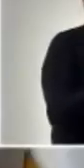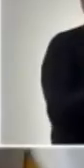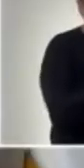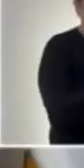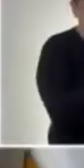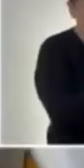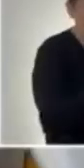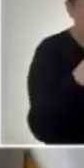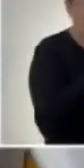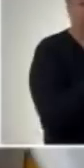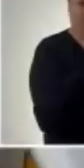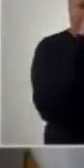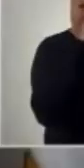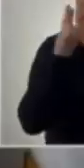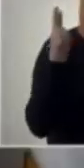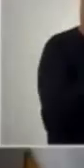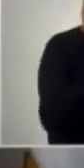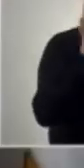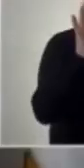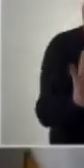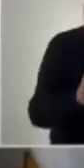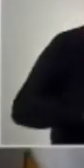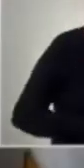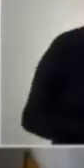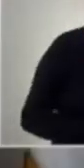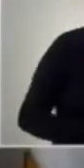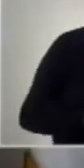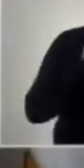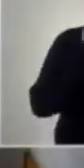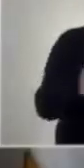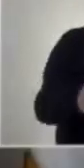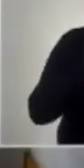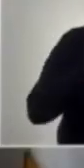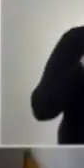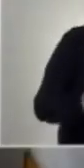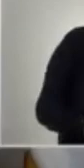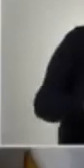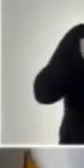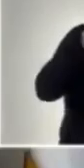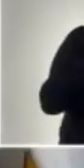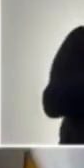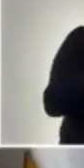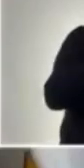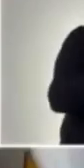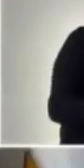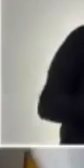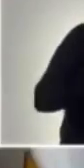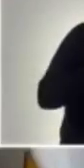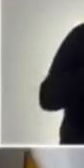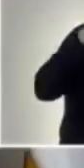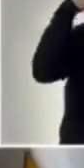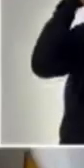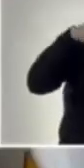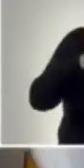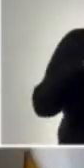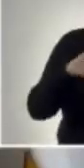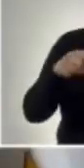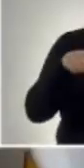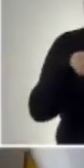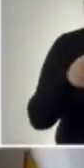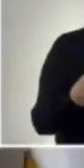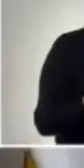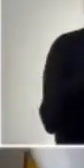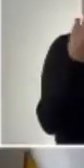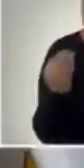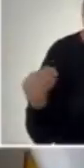reconocida en documentos oficiales. Por eso, el que por primera vez el pasaporte mexicano incluya nuevas identidades